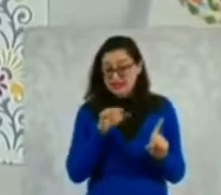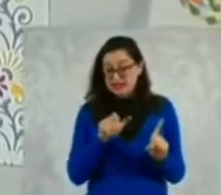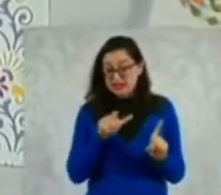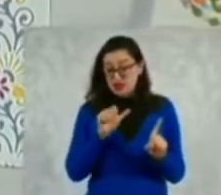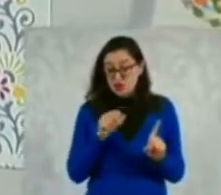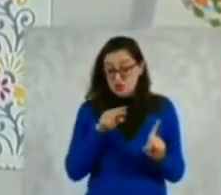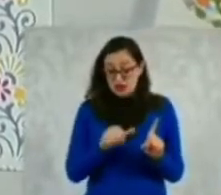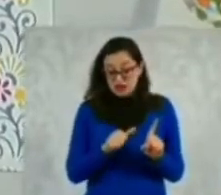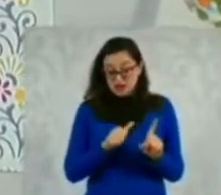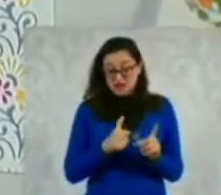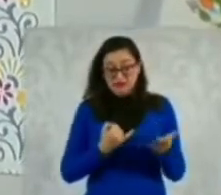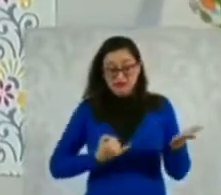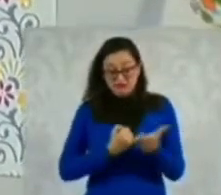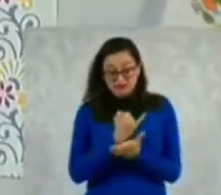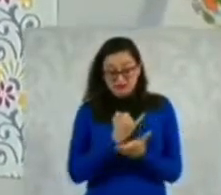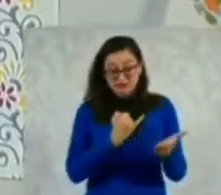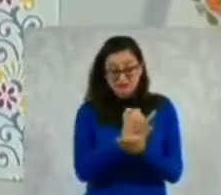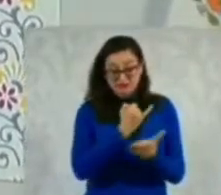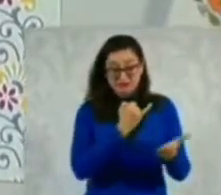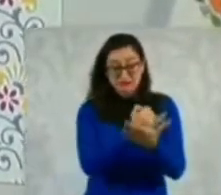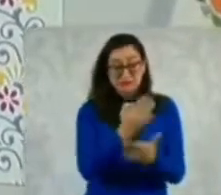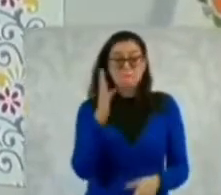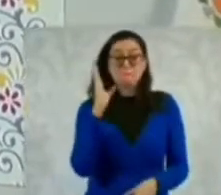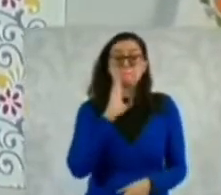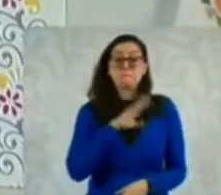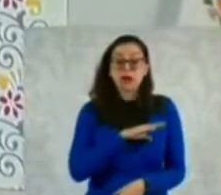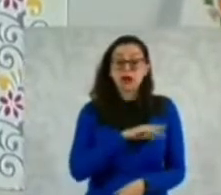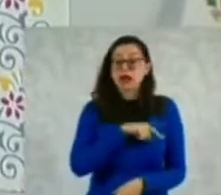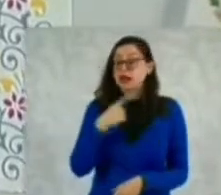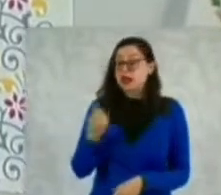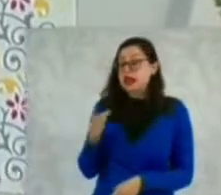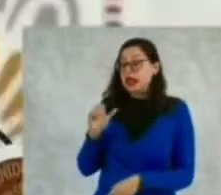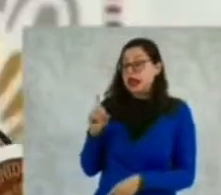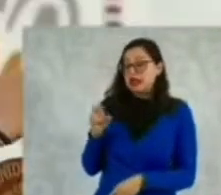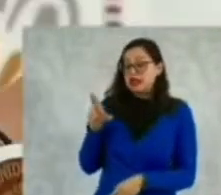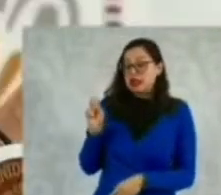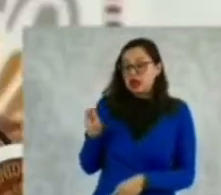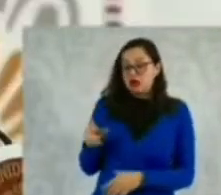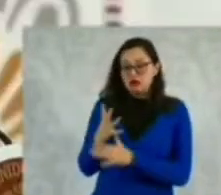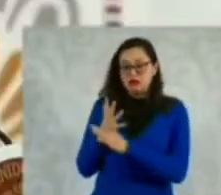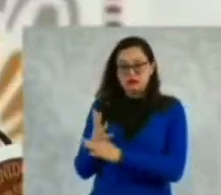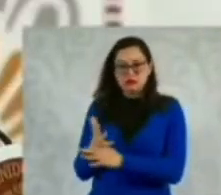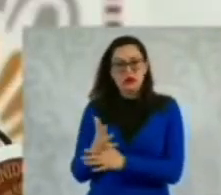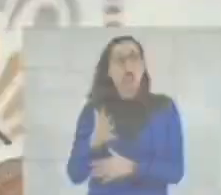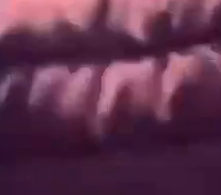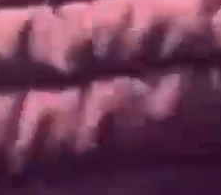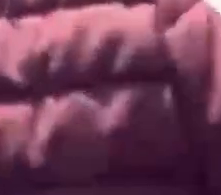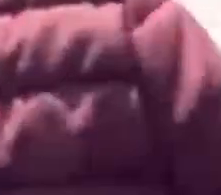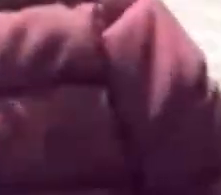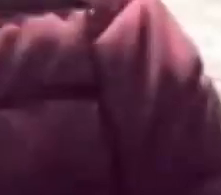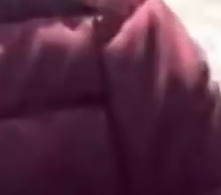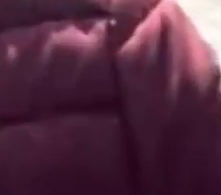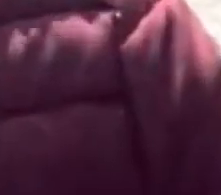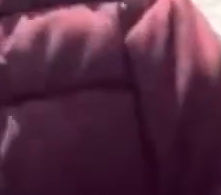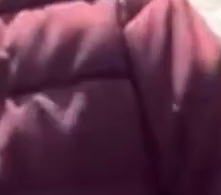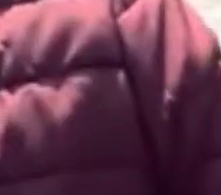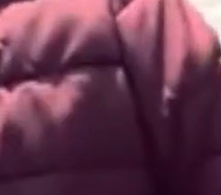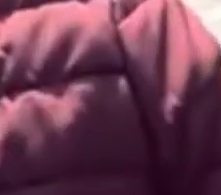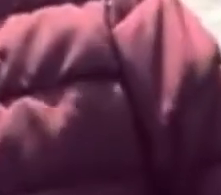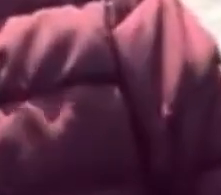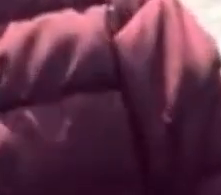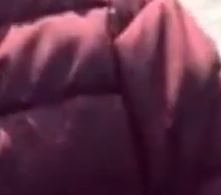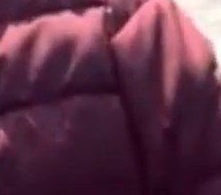presidenta de México, la doctora Claudia Sheinbaum, Ramón. Tu comentario final, amigo. Sí, así es. Y ahí nos podemos dar cuenta, mi